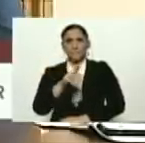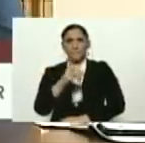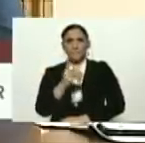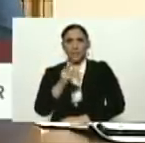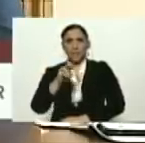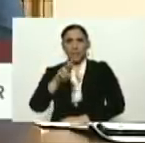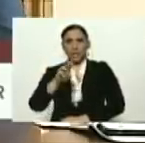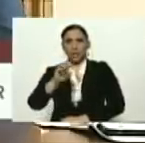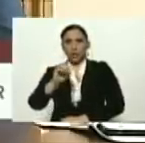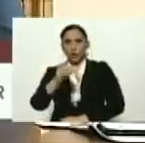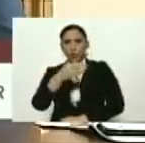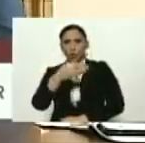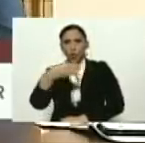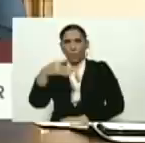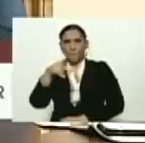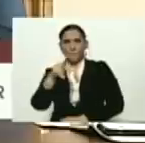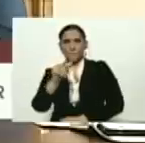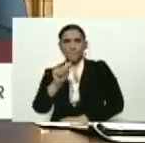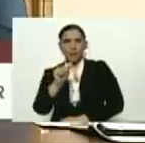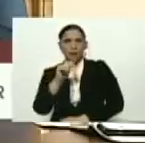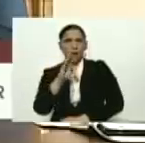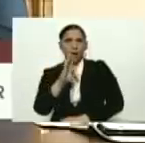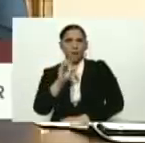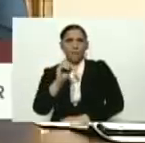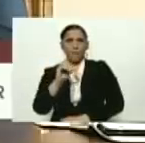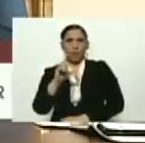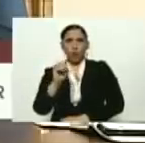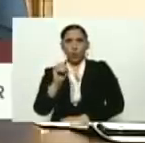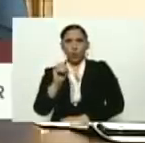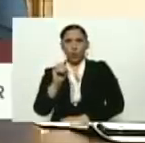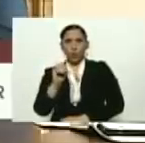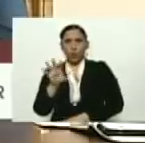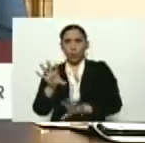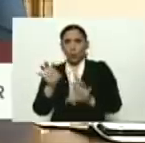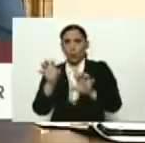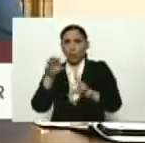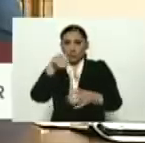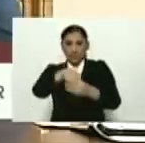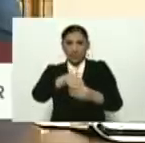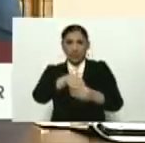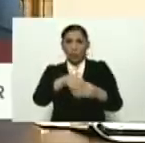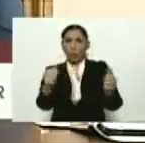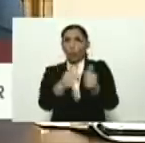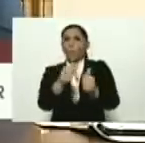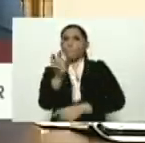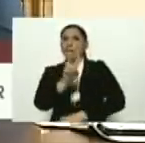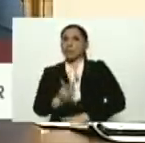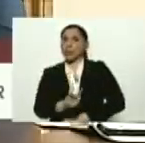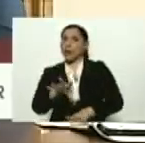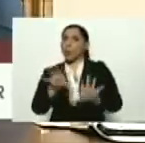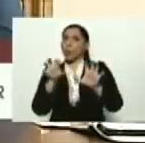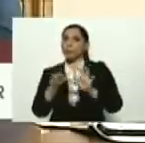Kuczynski, ¿se acuerdan? Que se secó, se metió con nosotros y se secó.